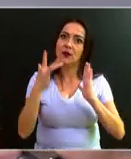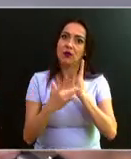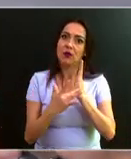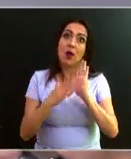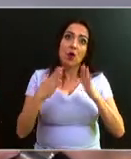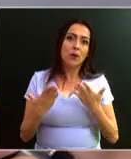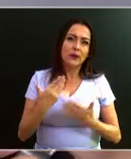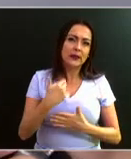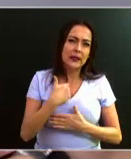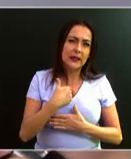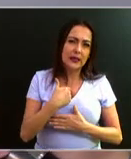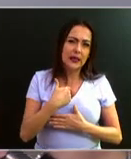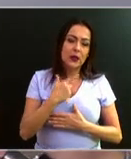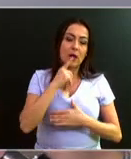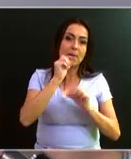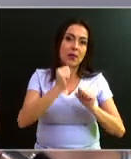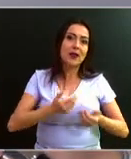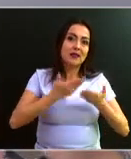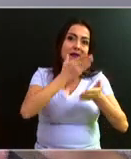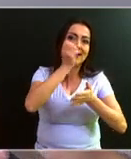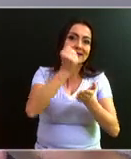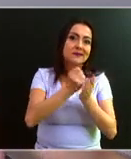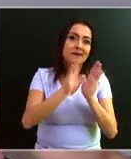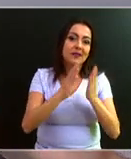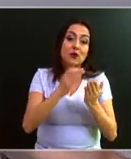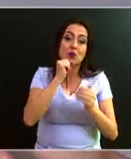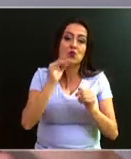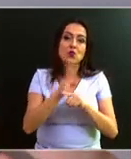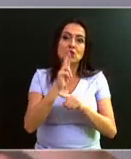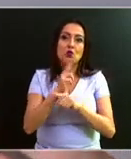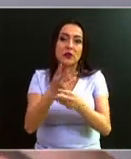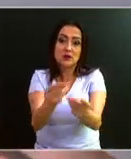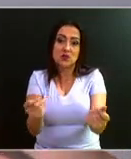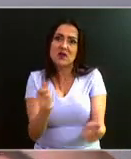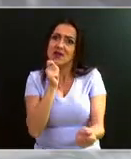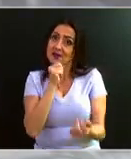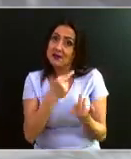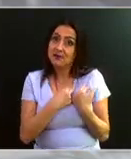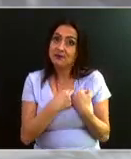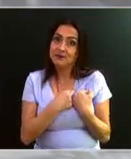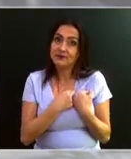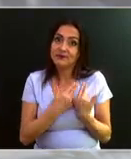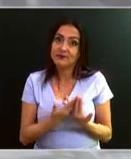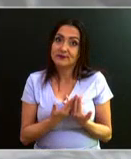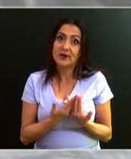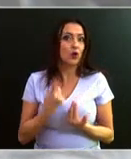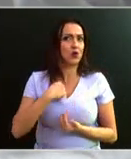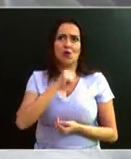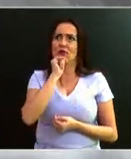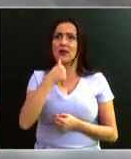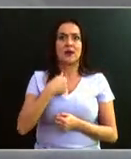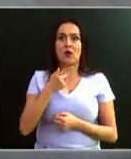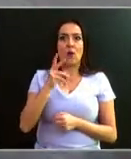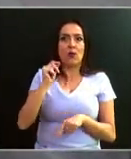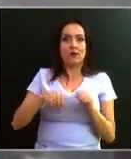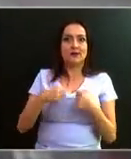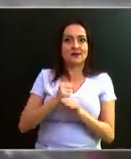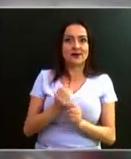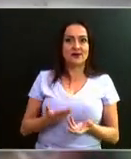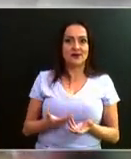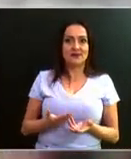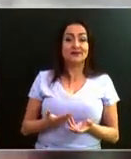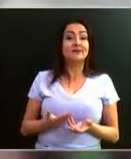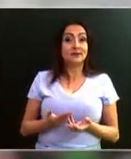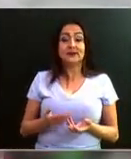es teniendo la facultad de dar la certificación de uso de suelo. ¿Y a quién le corresponde eso? Nosotros no tenemos esa competencia.